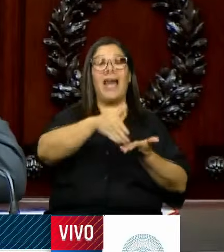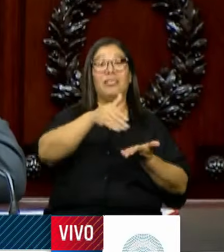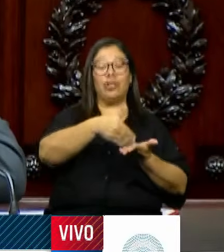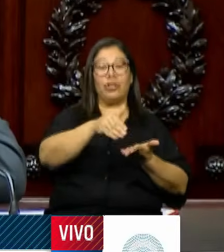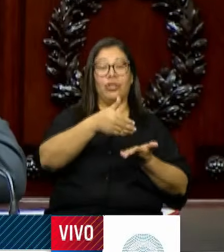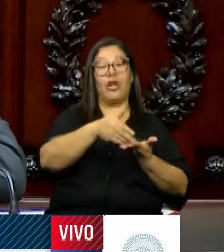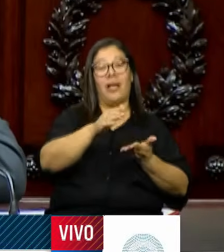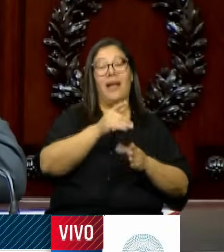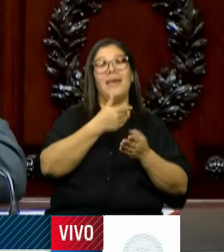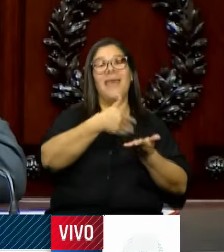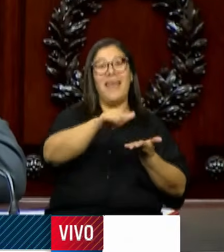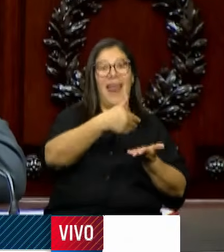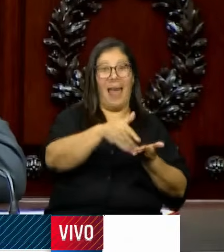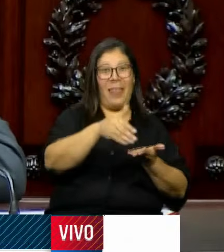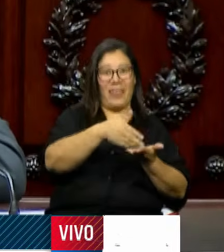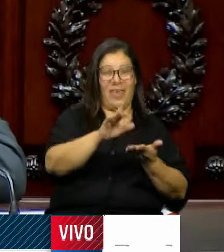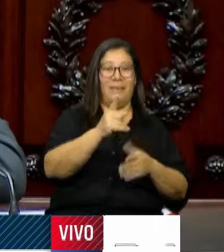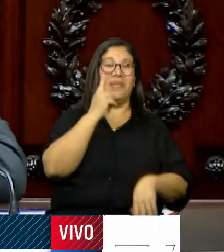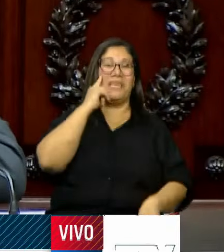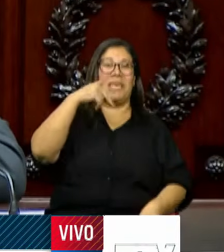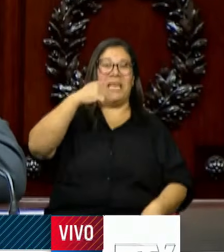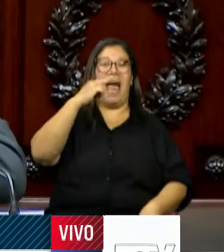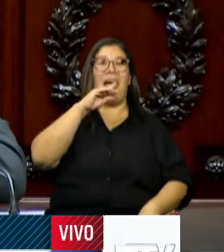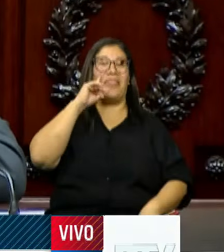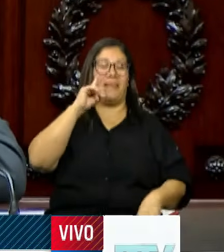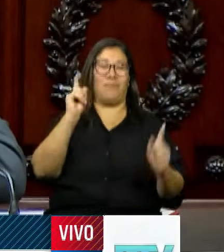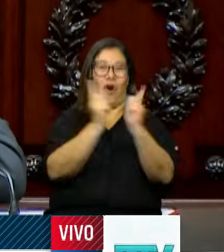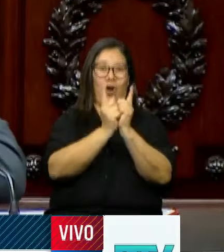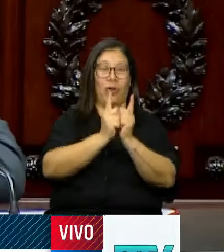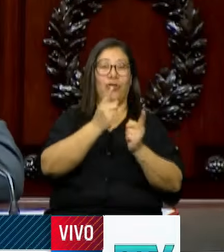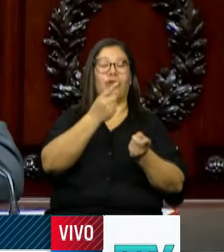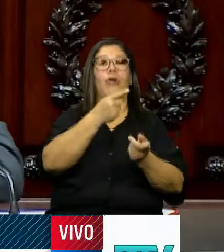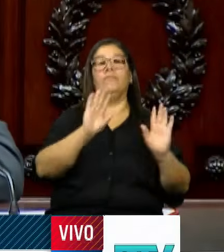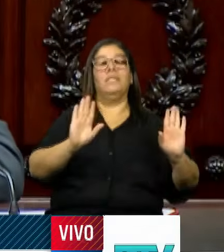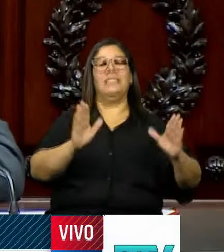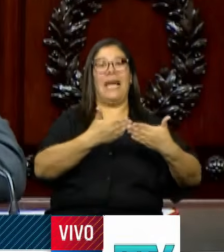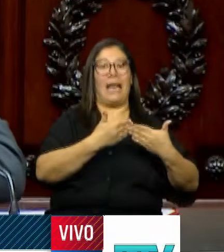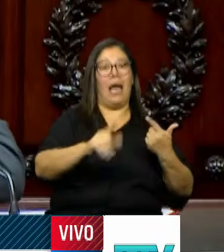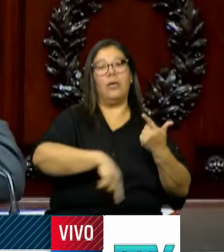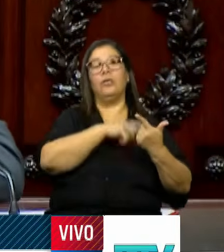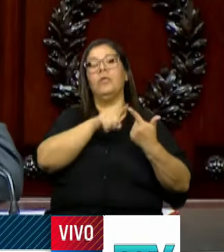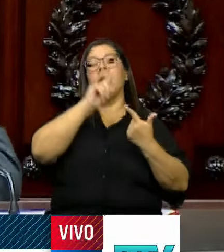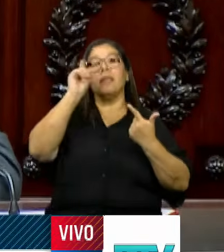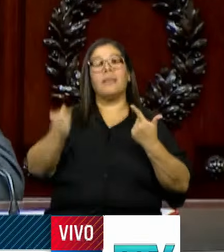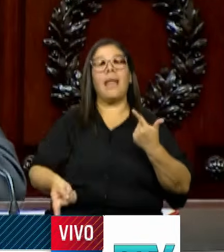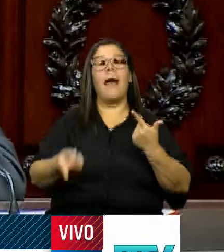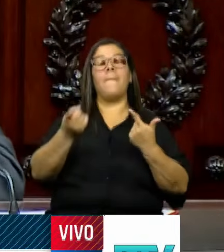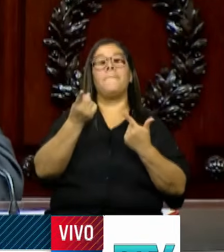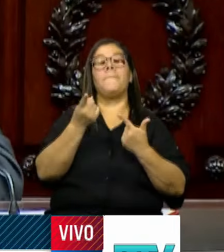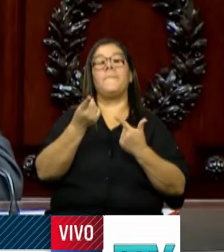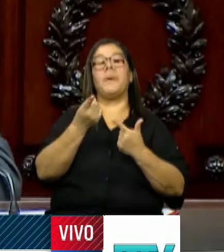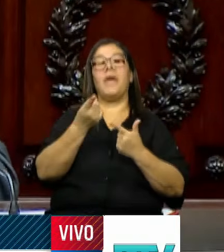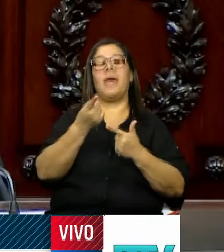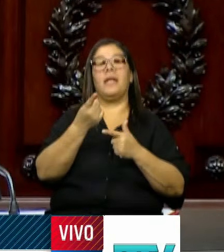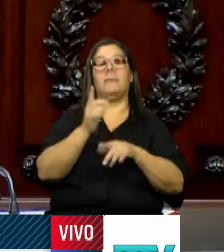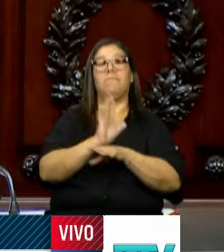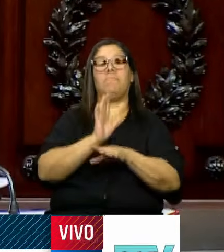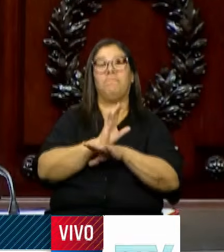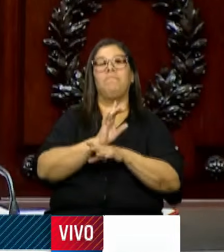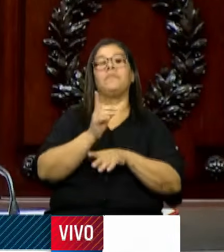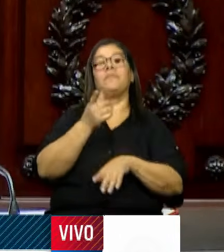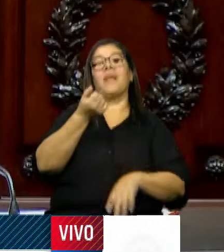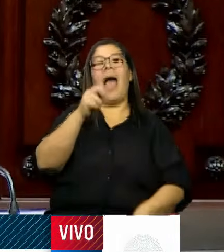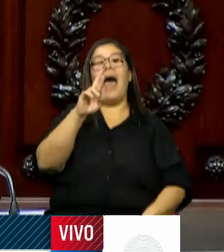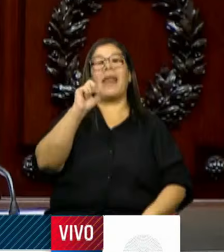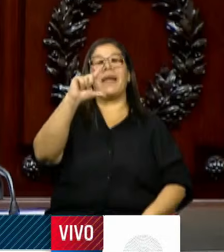Discriminación, la Xenofobia y el Racismo, más conocido como INADI. Se reestructuró la Administración Federal de Ingresos Públicos, hoy conocida